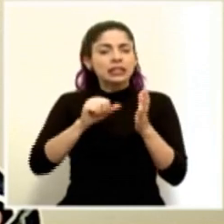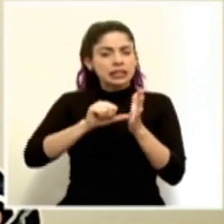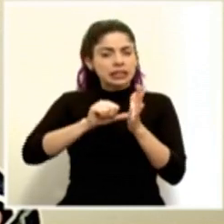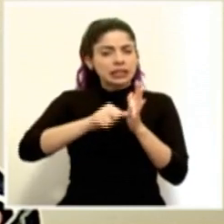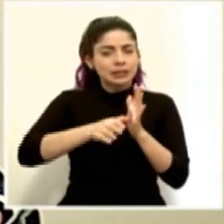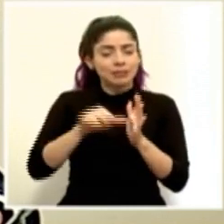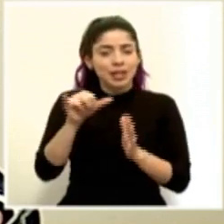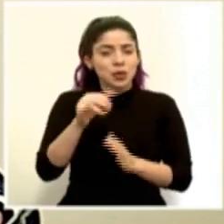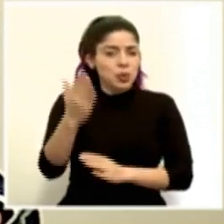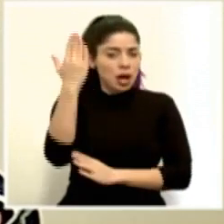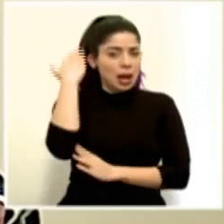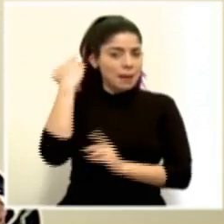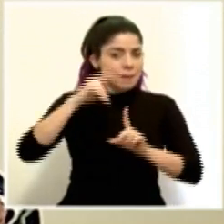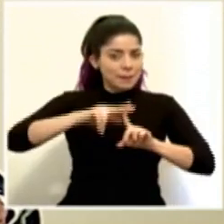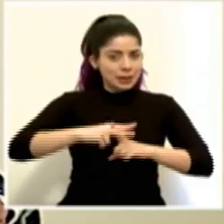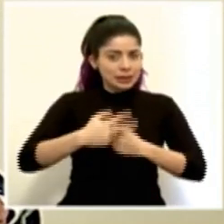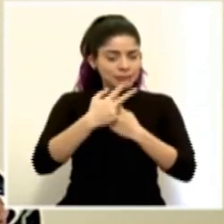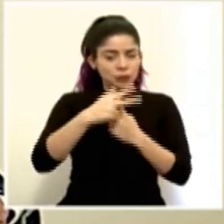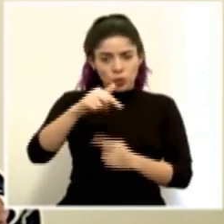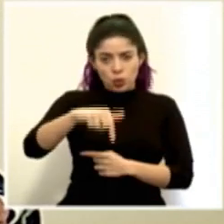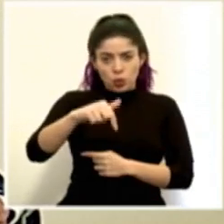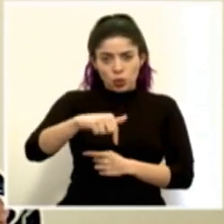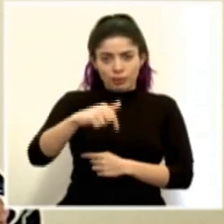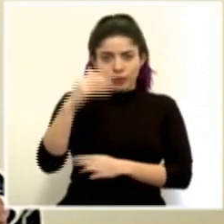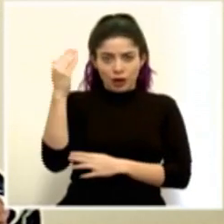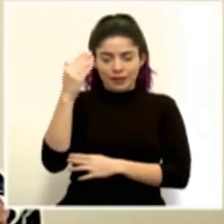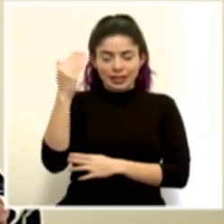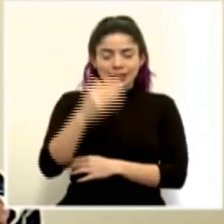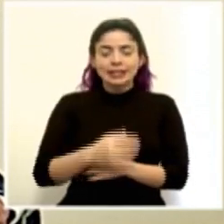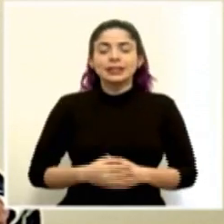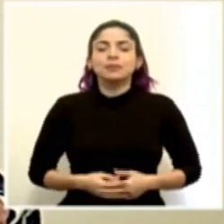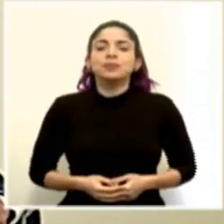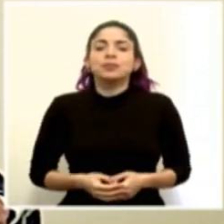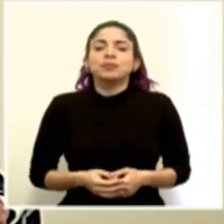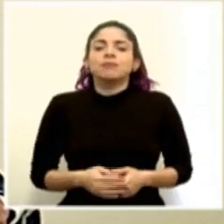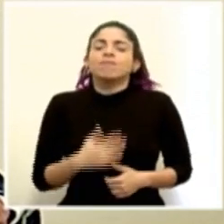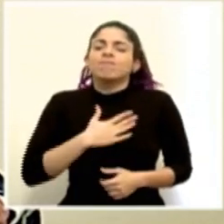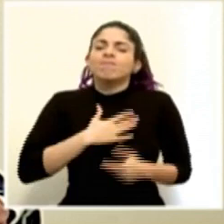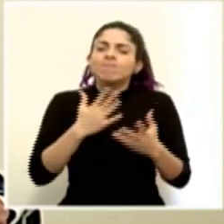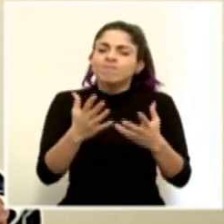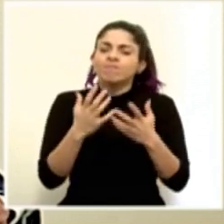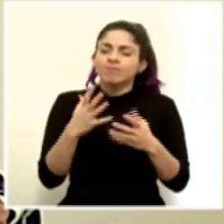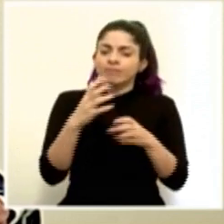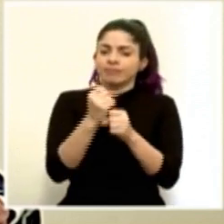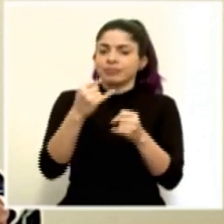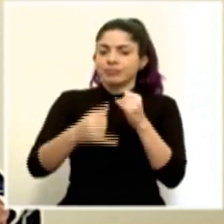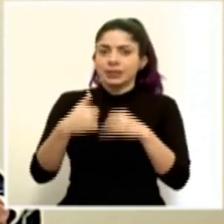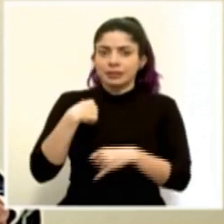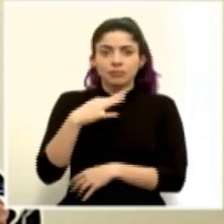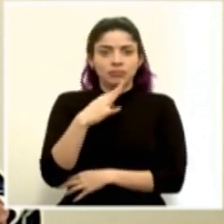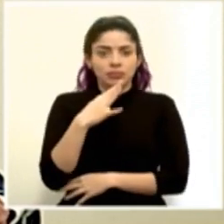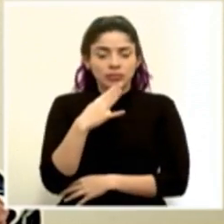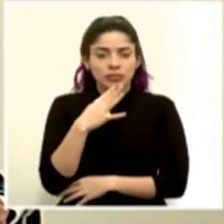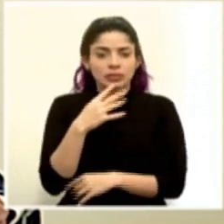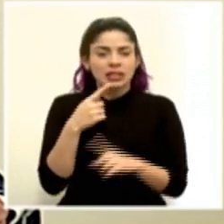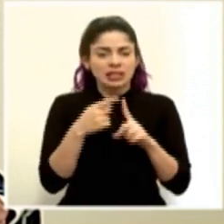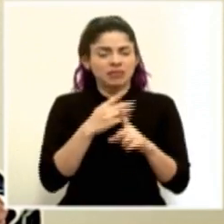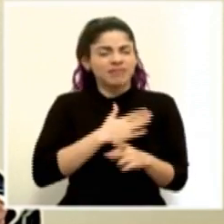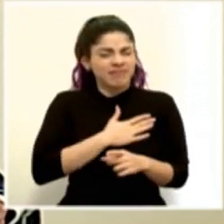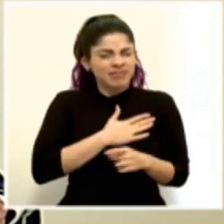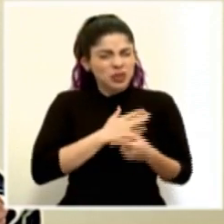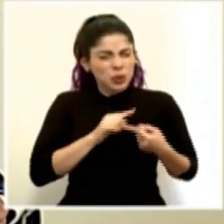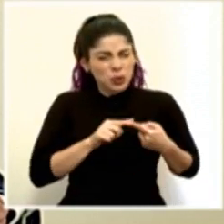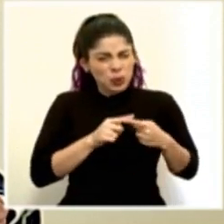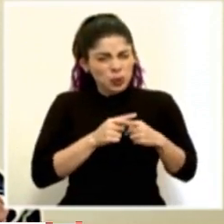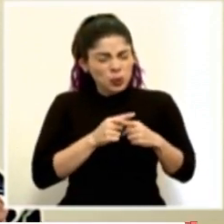a cómo empecé hoy la conferencia. También quiero concluir este mensaje de lo doloroso que